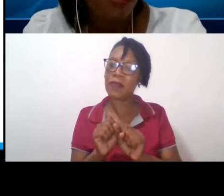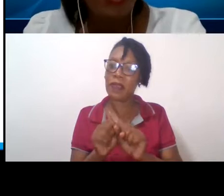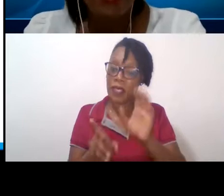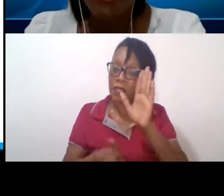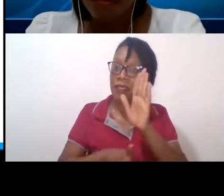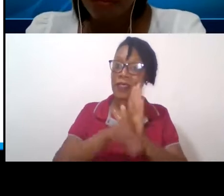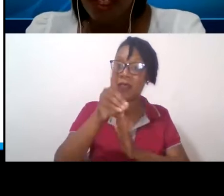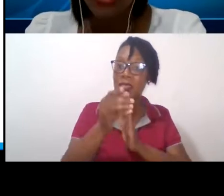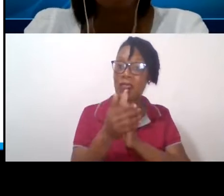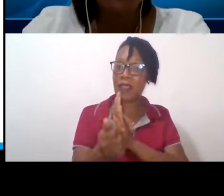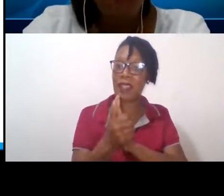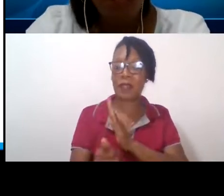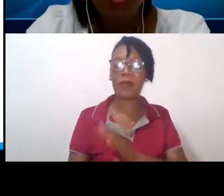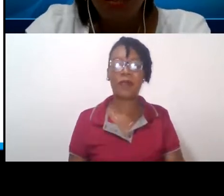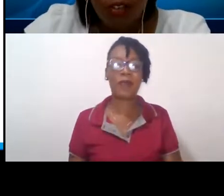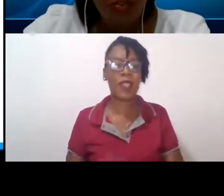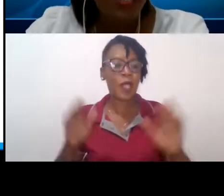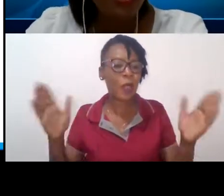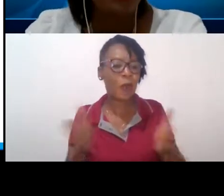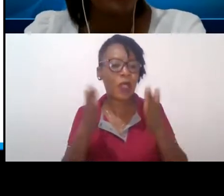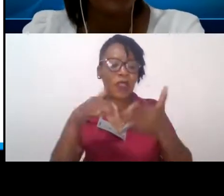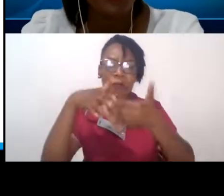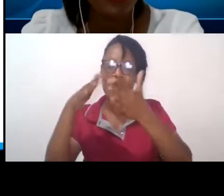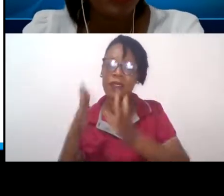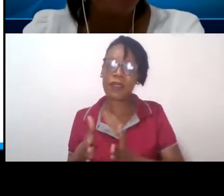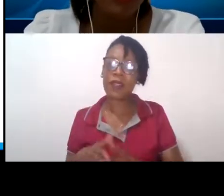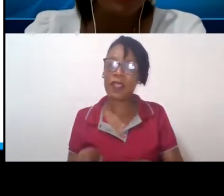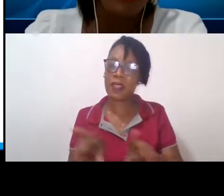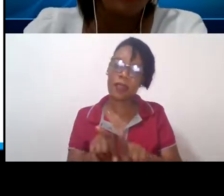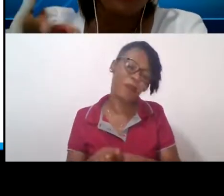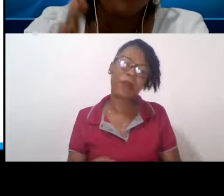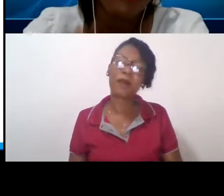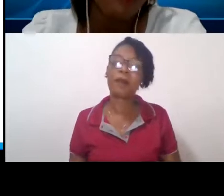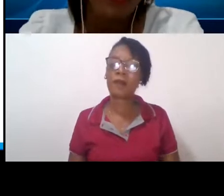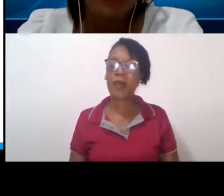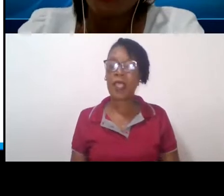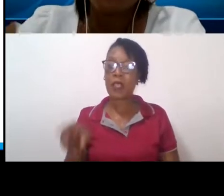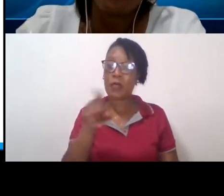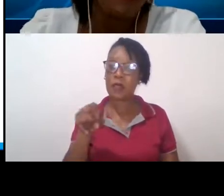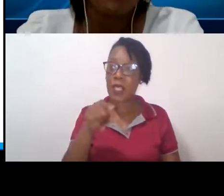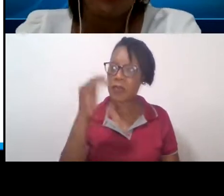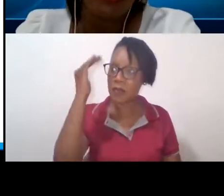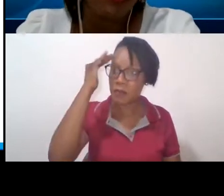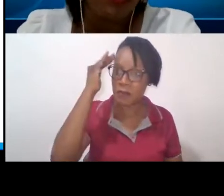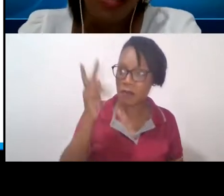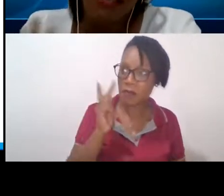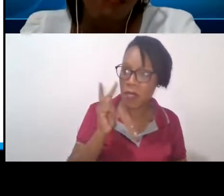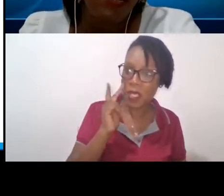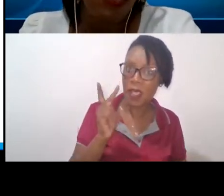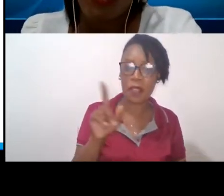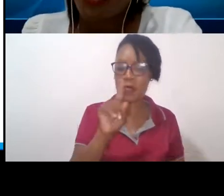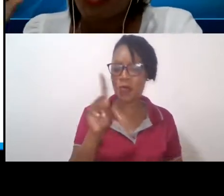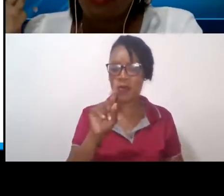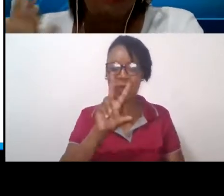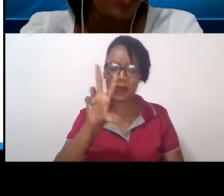desarrollar habilidades. Y motivemos a los estudiantes entre ellos constantemente. Si ustedes se dan cuenta, eso no es solo para los estudiantes con TEA, es